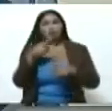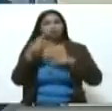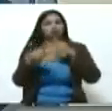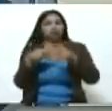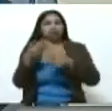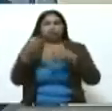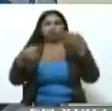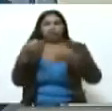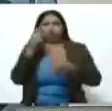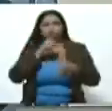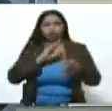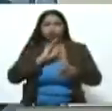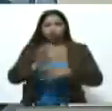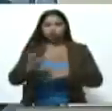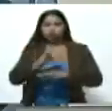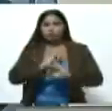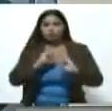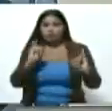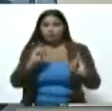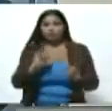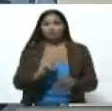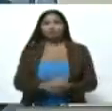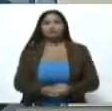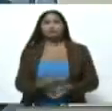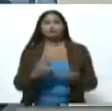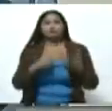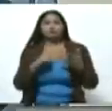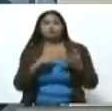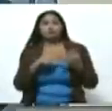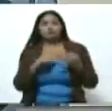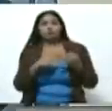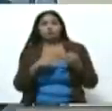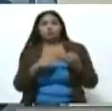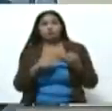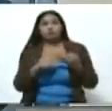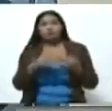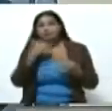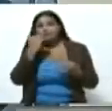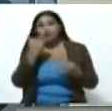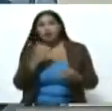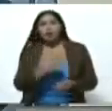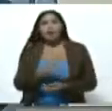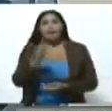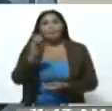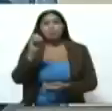procesado. En otro caso reciente, las autoridades polacas